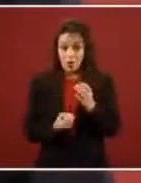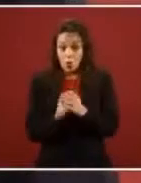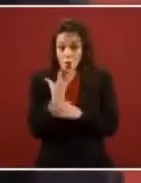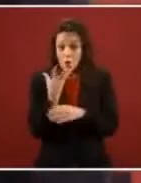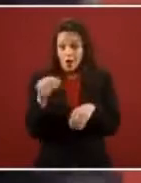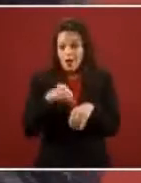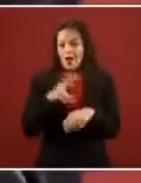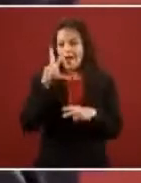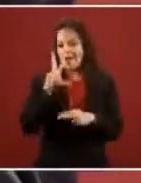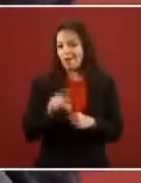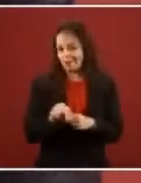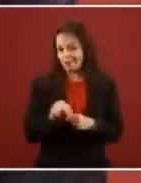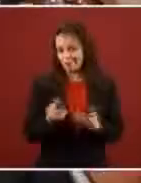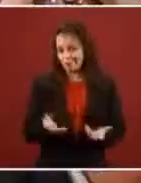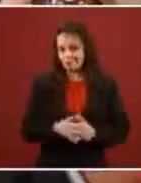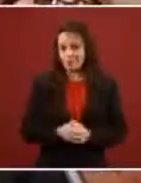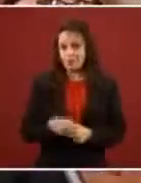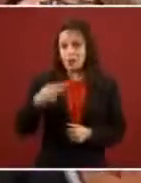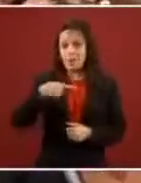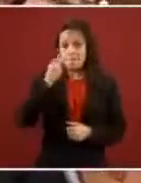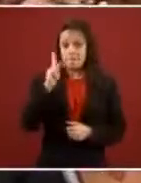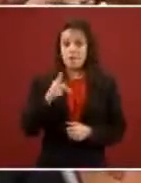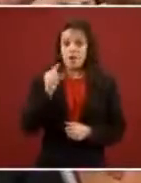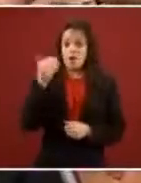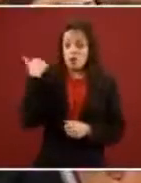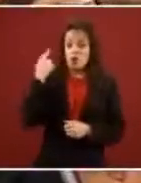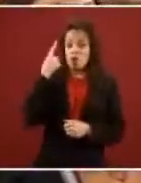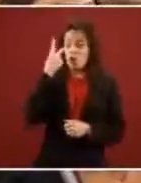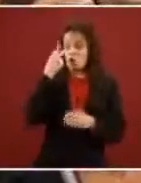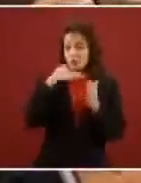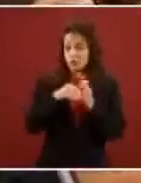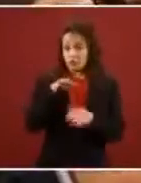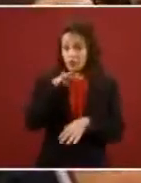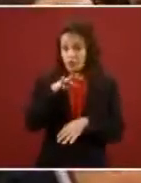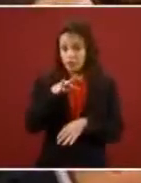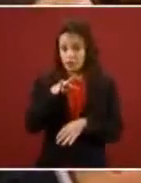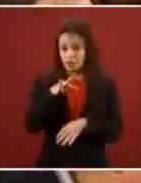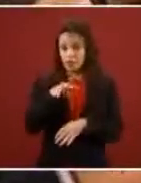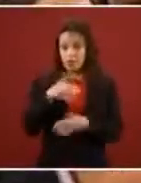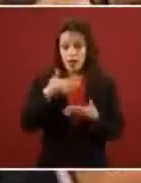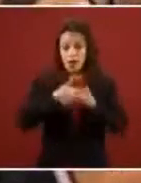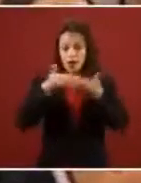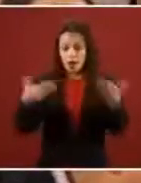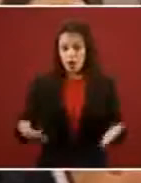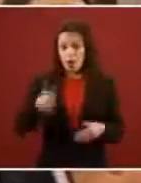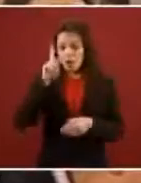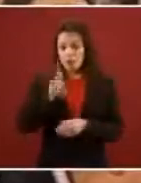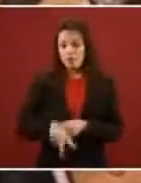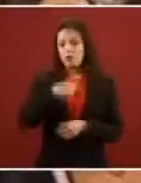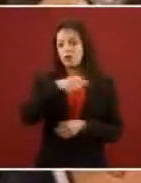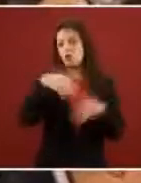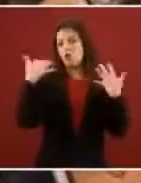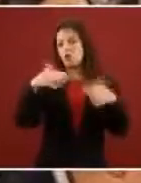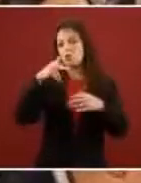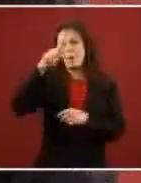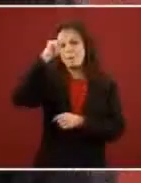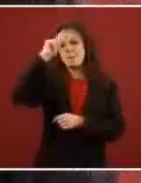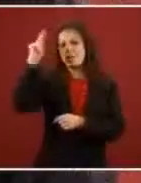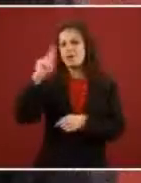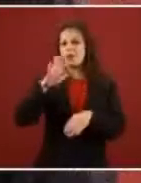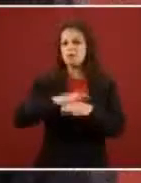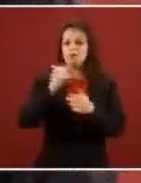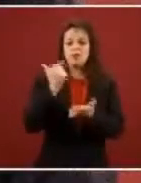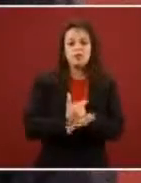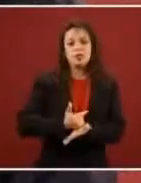O sea, pero su último año es el peor que ha habido desde la Revolución hasta ahora. Porque es el peor, algo no está funcionando. No, la